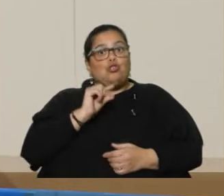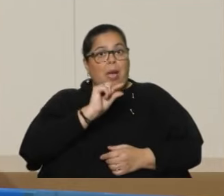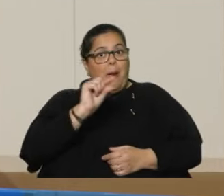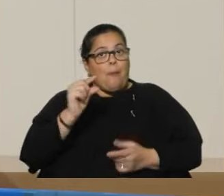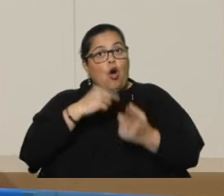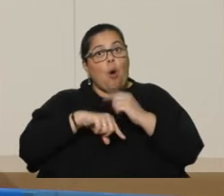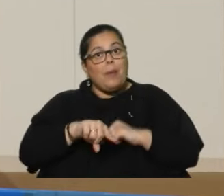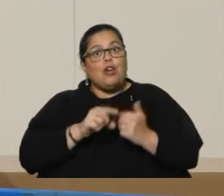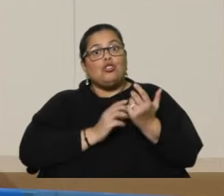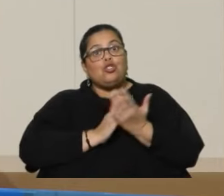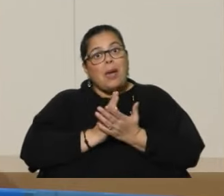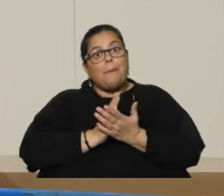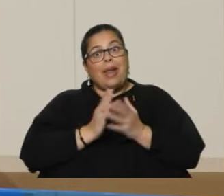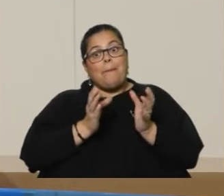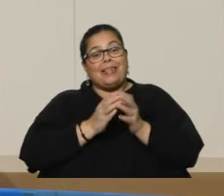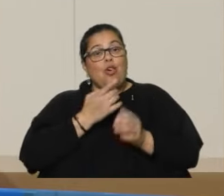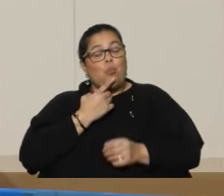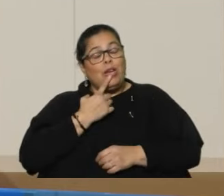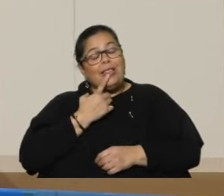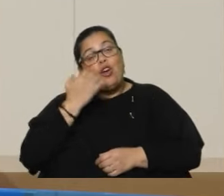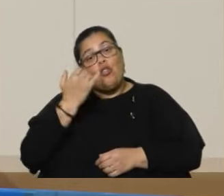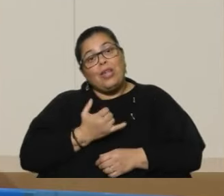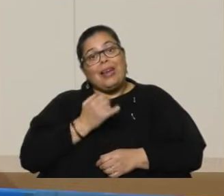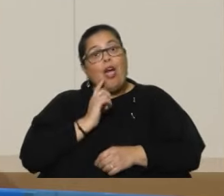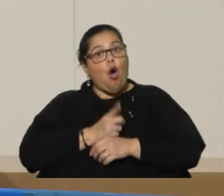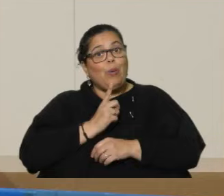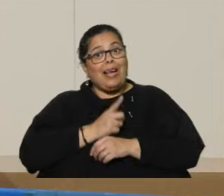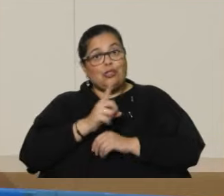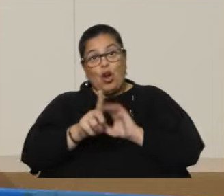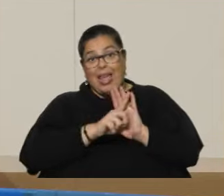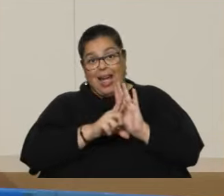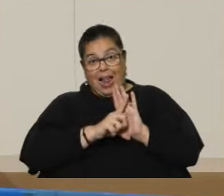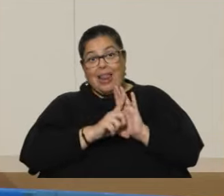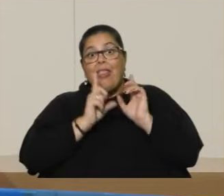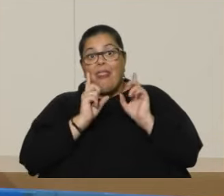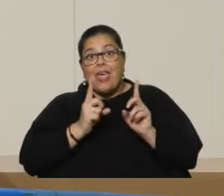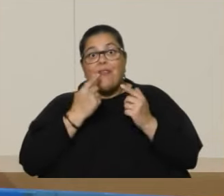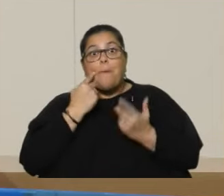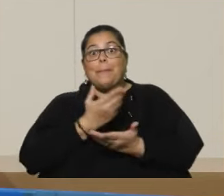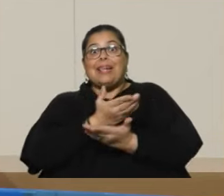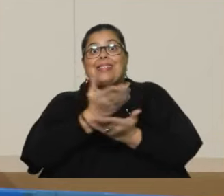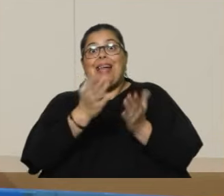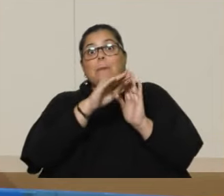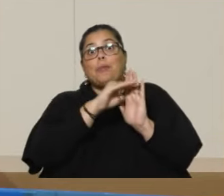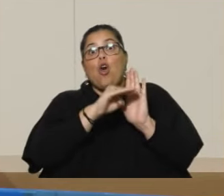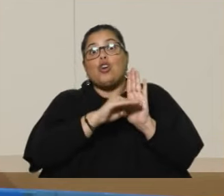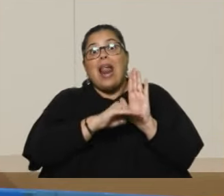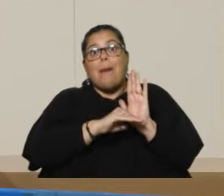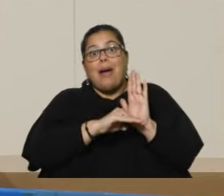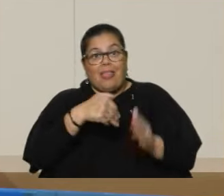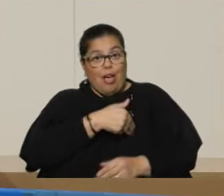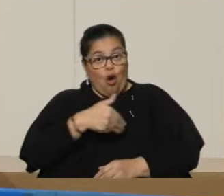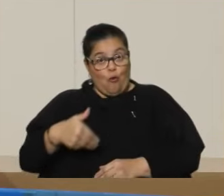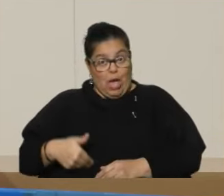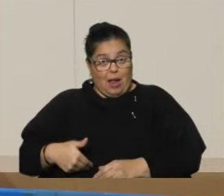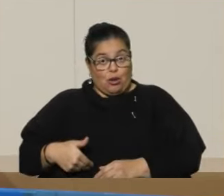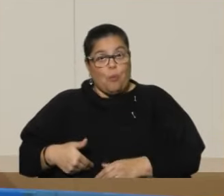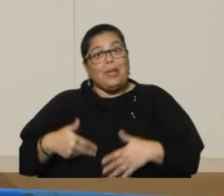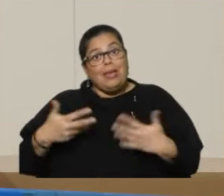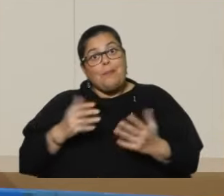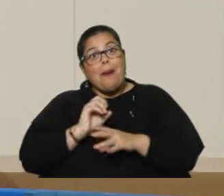la obligación legal de presentar un documento programático, un programa de gobierno, enviarlo a la Corte Electoral. La Corte Electoral lo cuelga en sus páginas